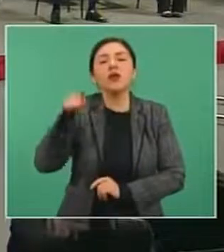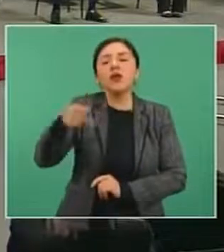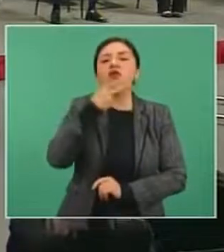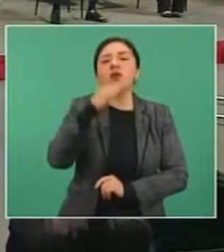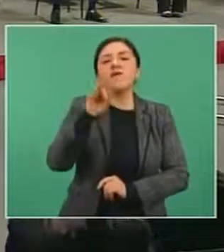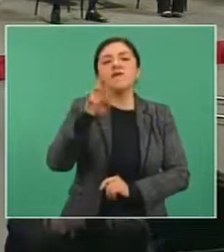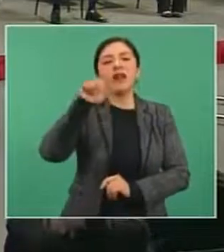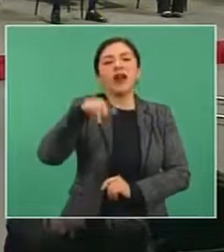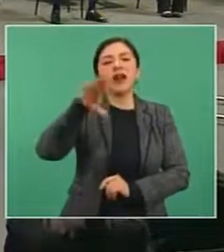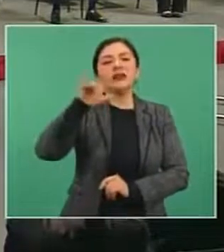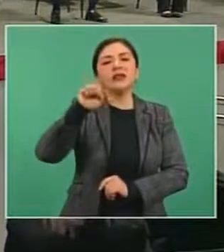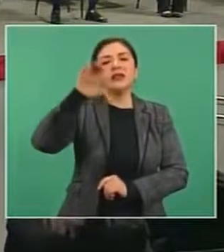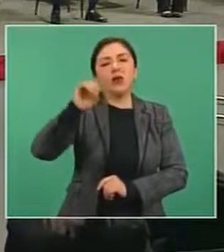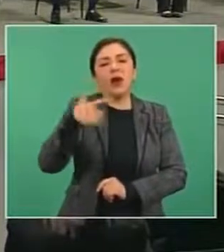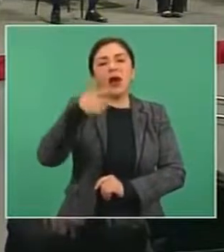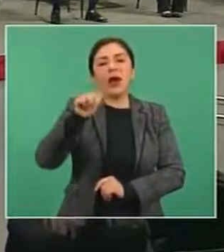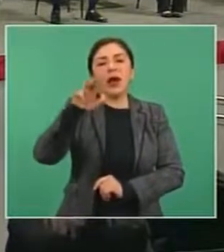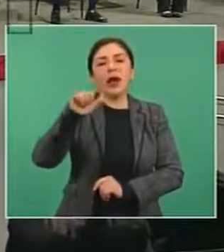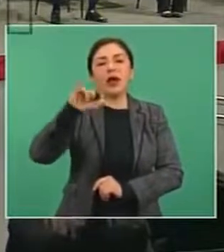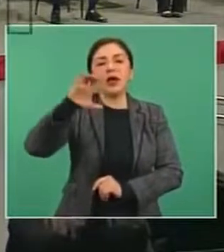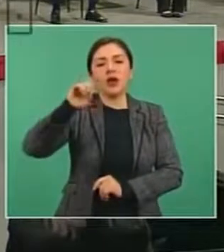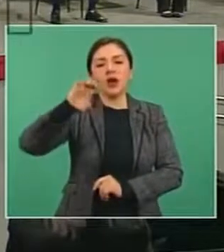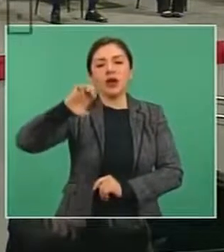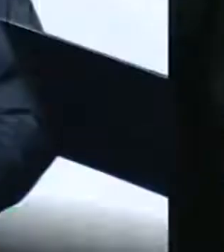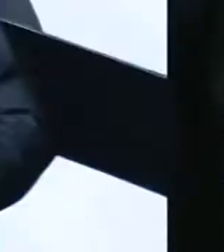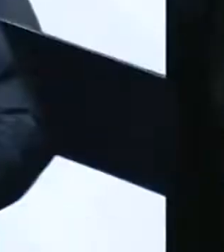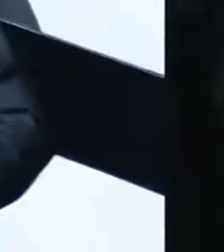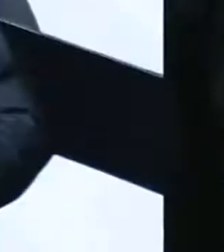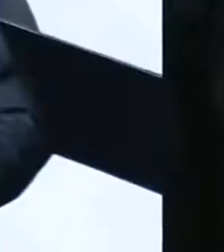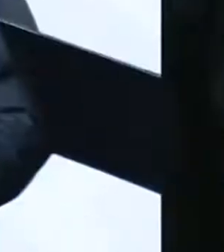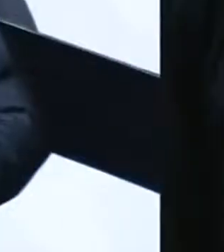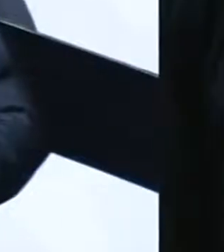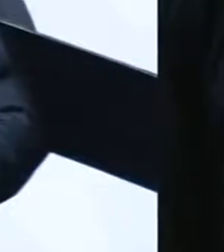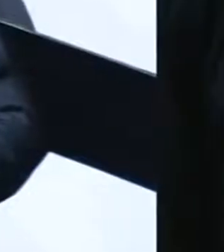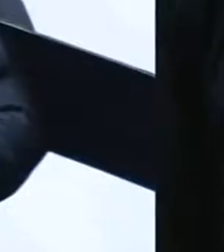Pedridena, el Premio Nacional de Ingeniería 2020.